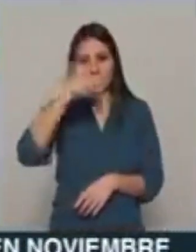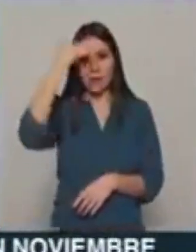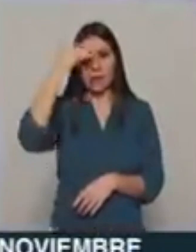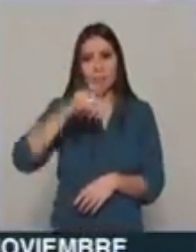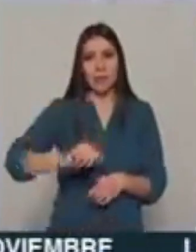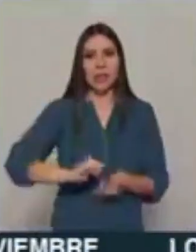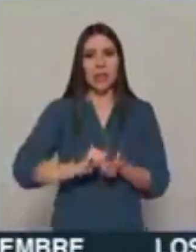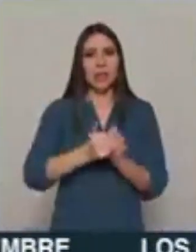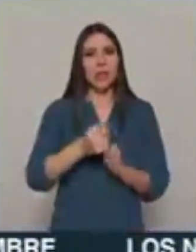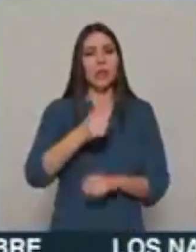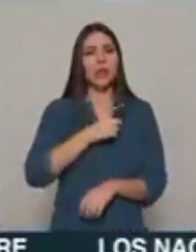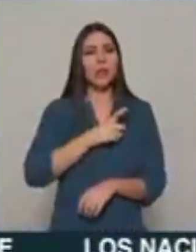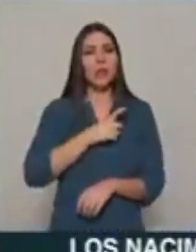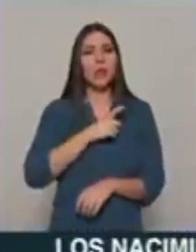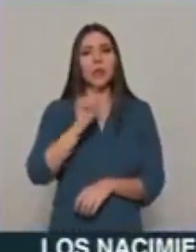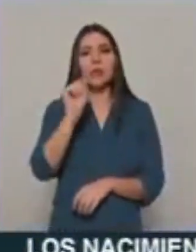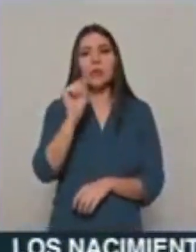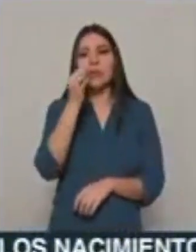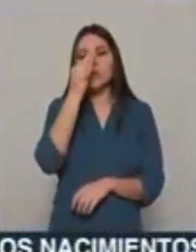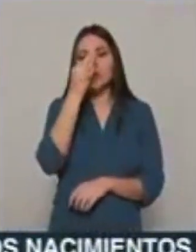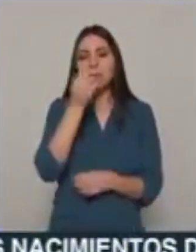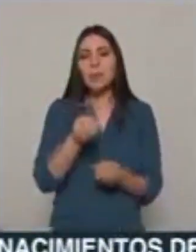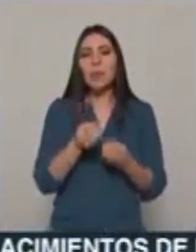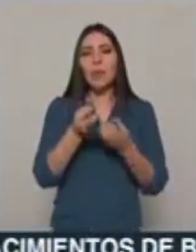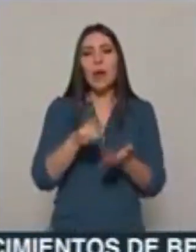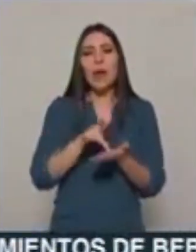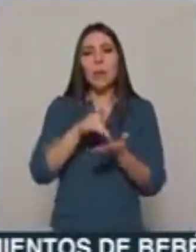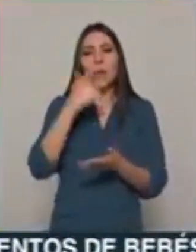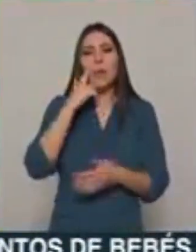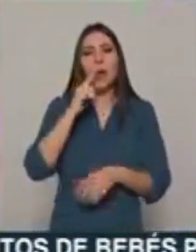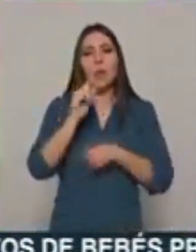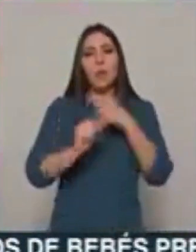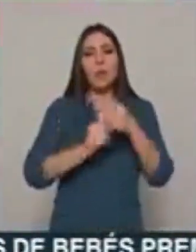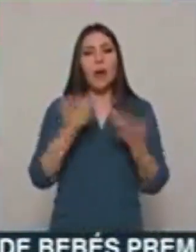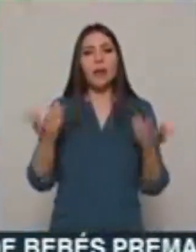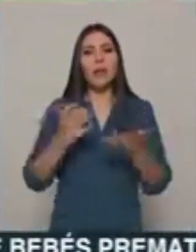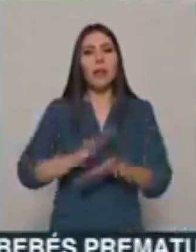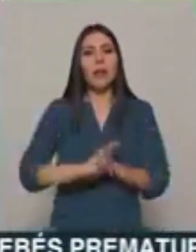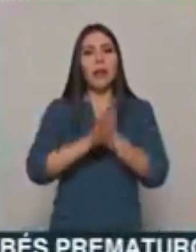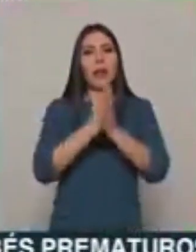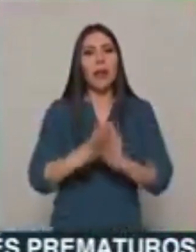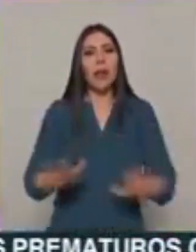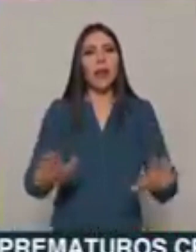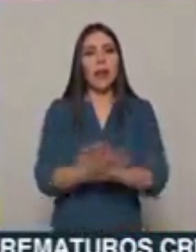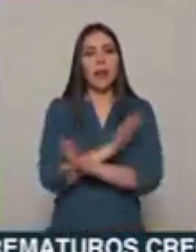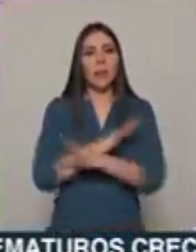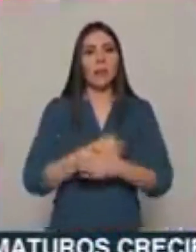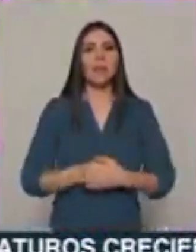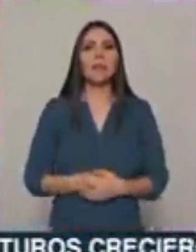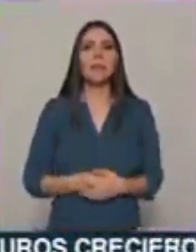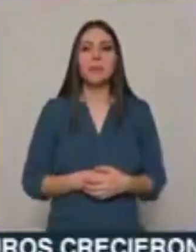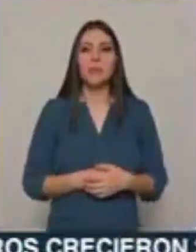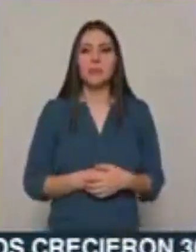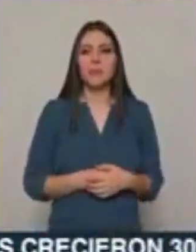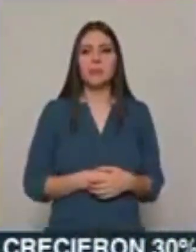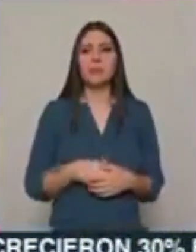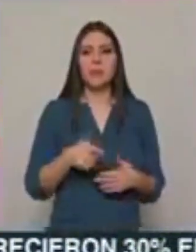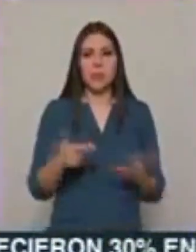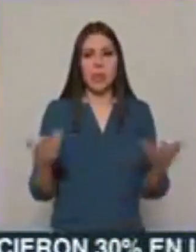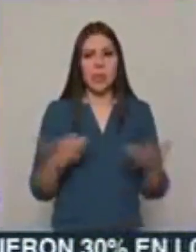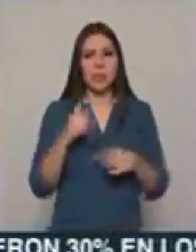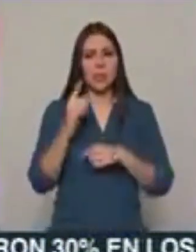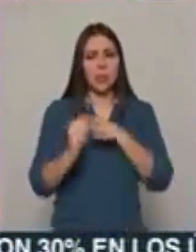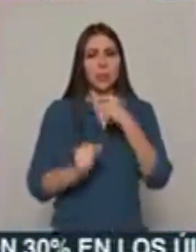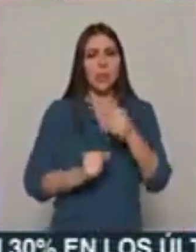esto era solo un pequeño granito para lograr un gran cambio. Empezamos a hacer eso y sí me di cuenta que cada vez que hacíamos